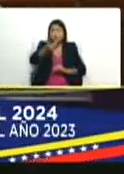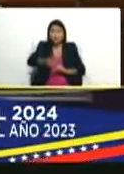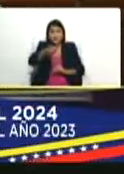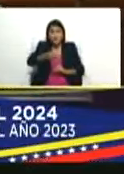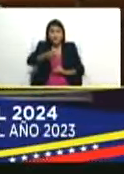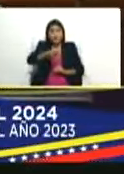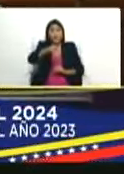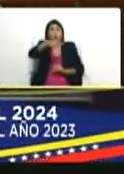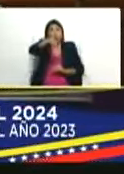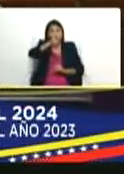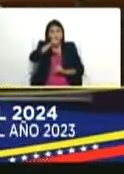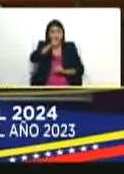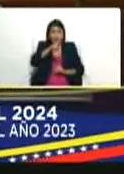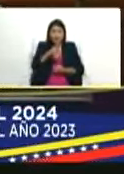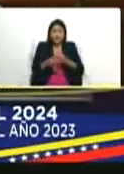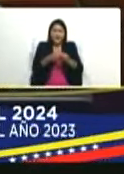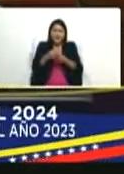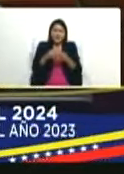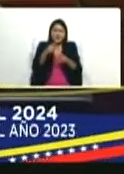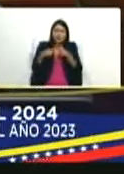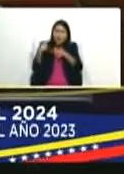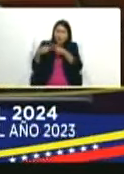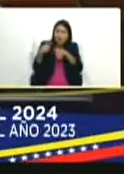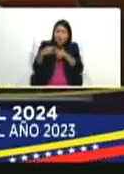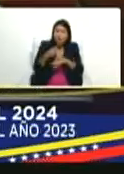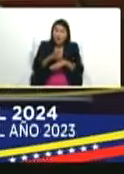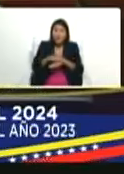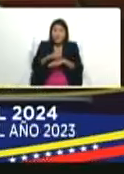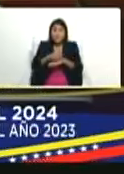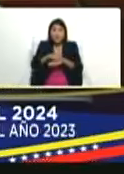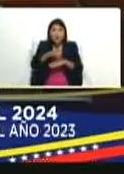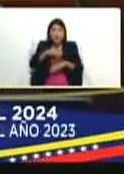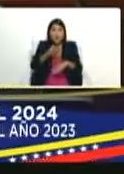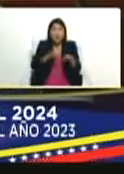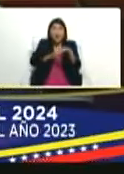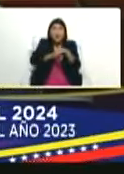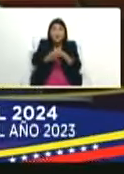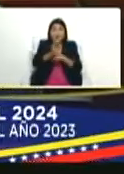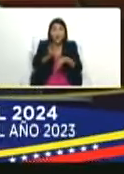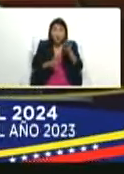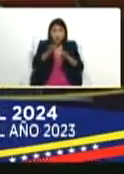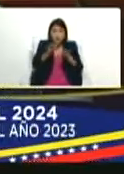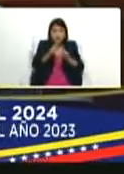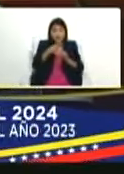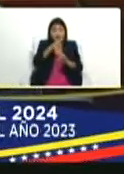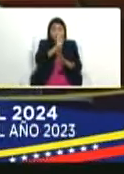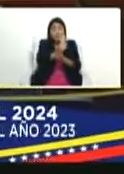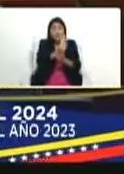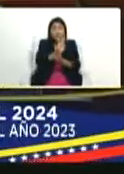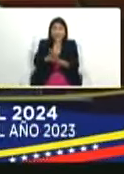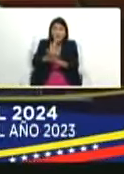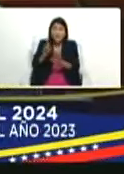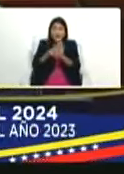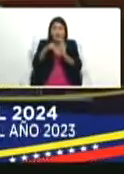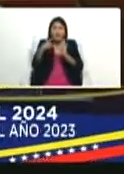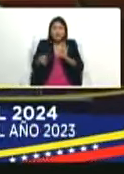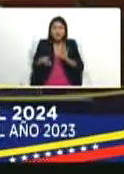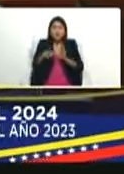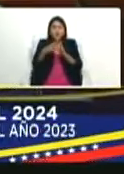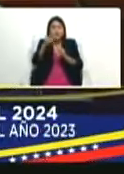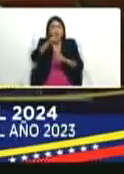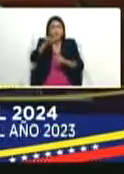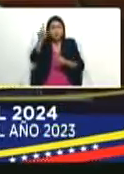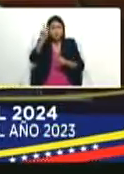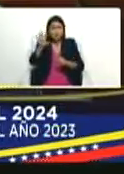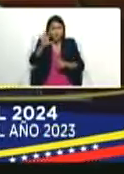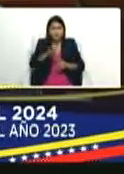ustedes desempeñan a diario al garantizar el acceso a la justicia y la protección de los derechos de todas y